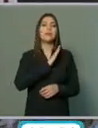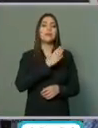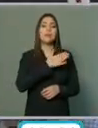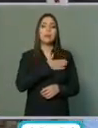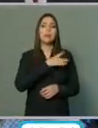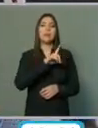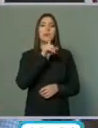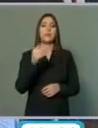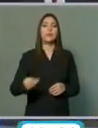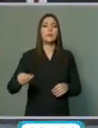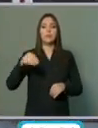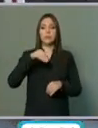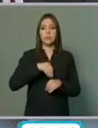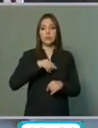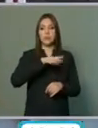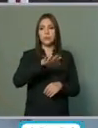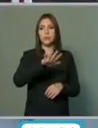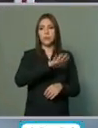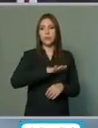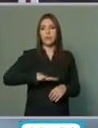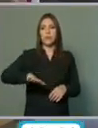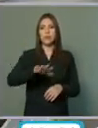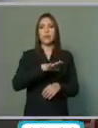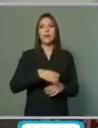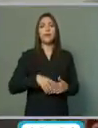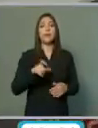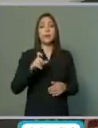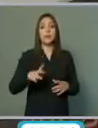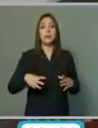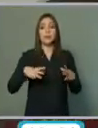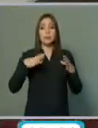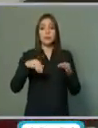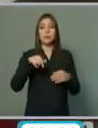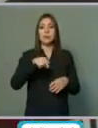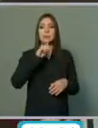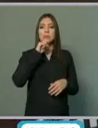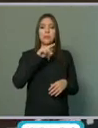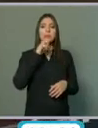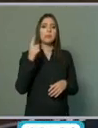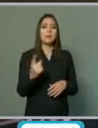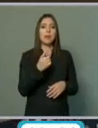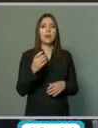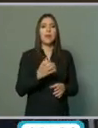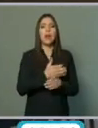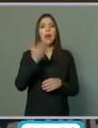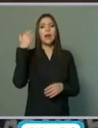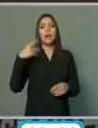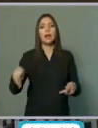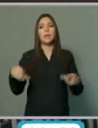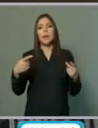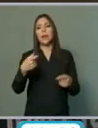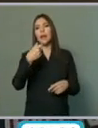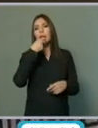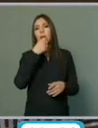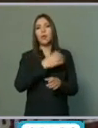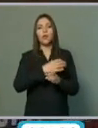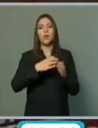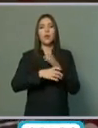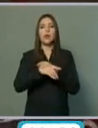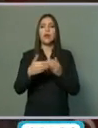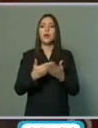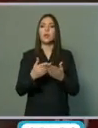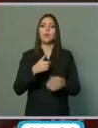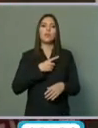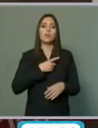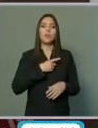así porque tiene, Desde que fundaron aquí fue de café. Antes vendían galletas para llevar todo. Ahora seguimos